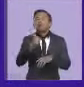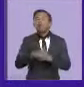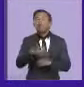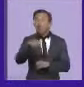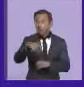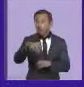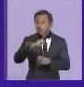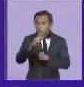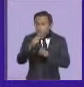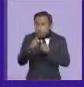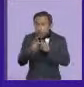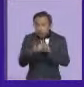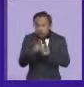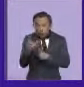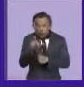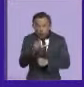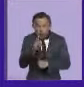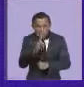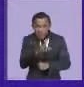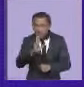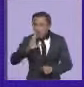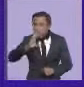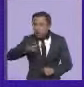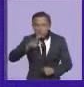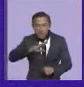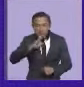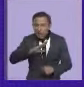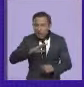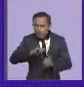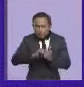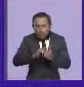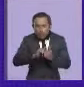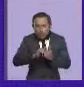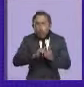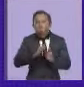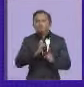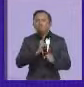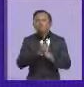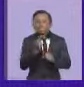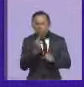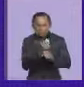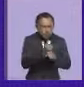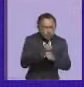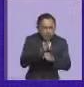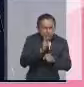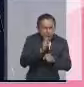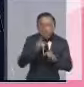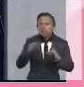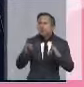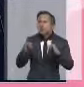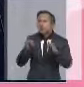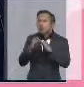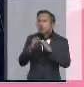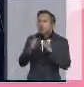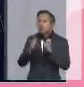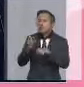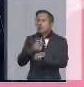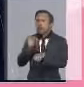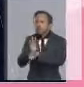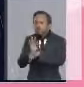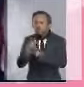mal, tenemos que revisar qué instrumentos tenemos que darle a las instituciones para que funcionen mejor. ¿Y qué no se hizo?